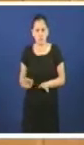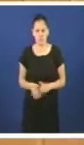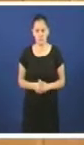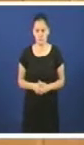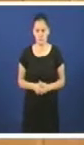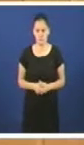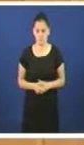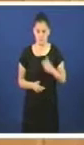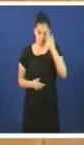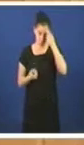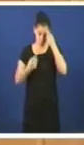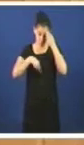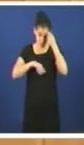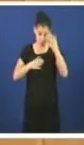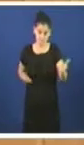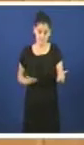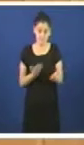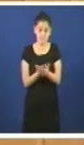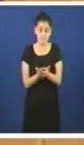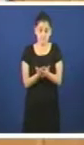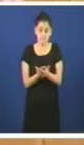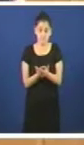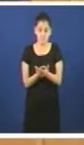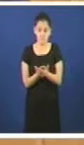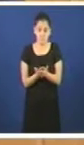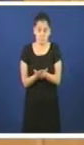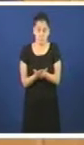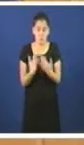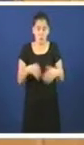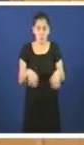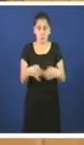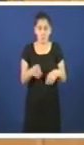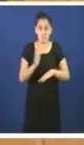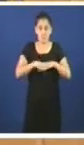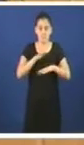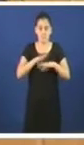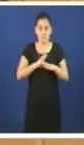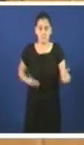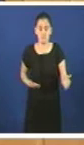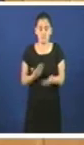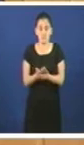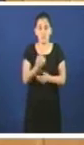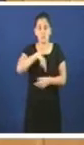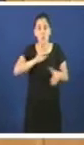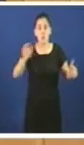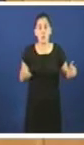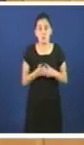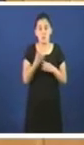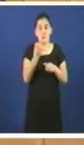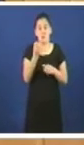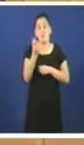a nosa emoción es muy modesta nos pretendemos desde bloque nacionalista galego